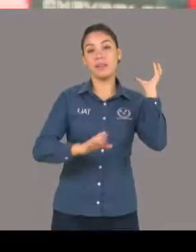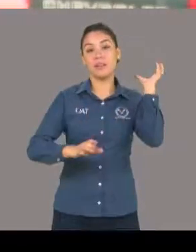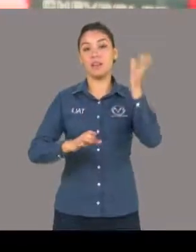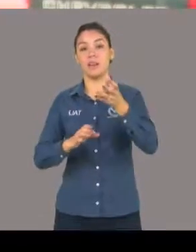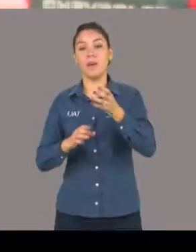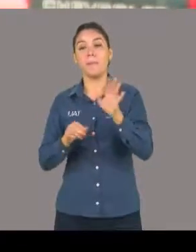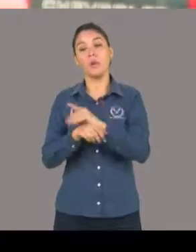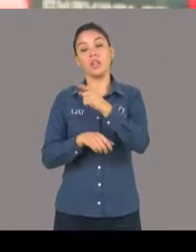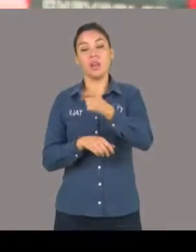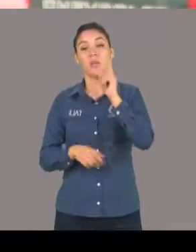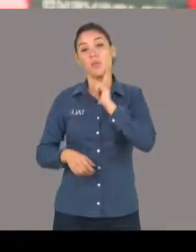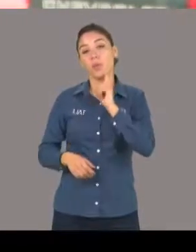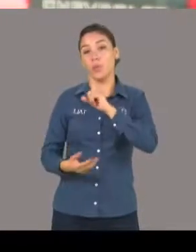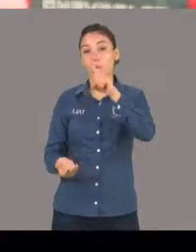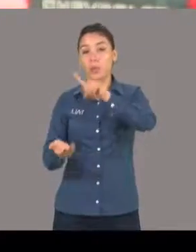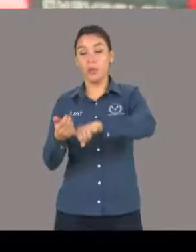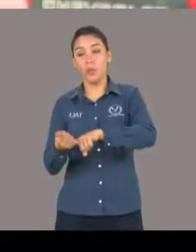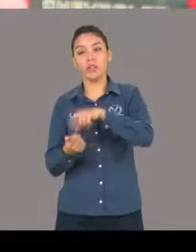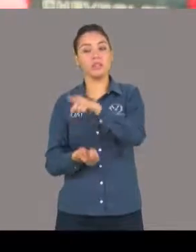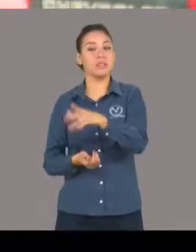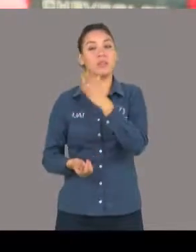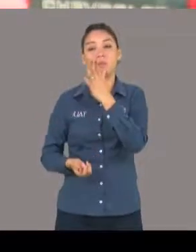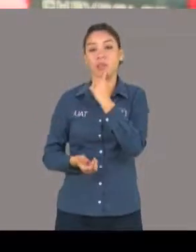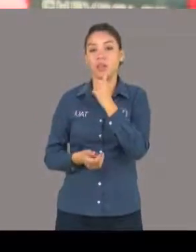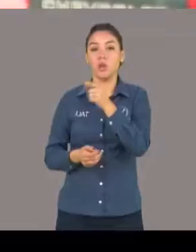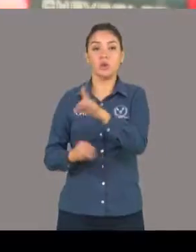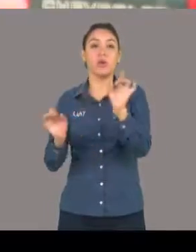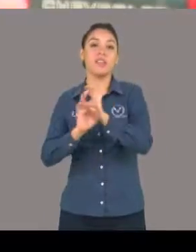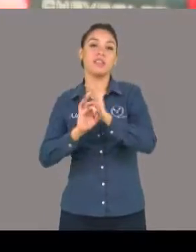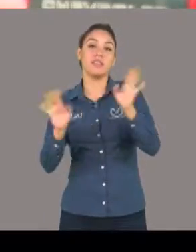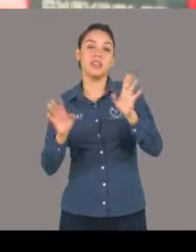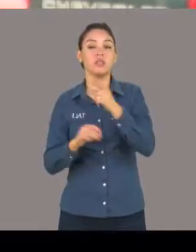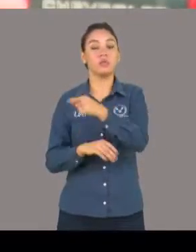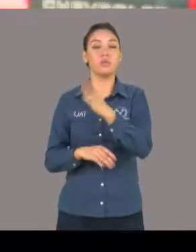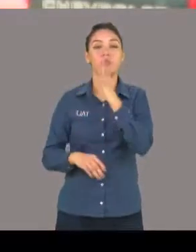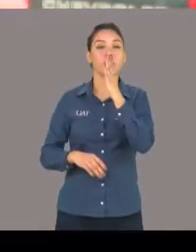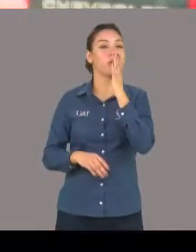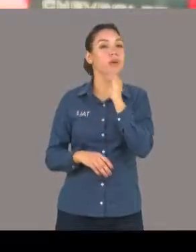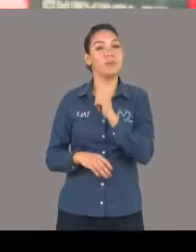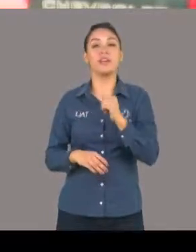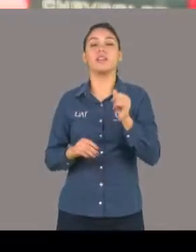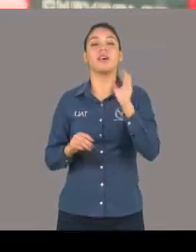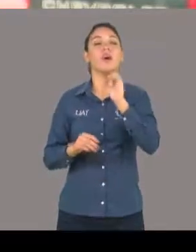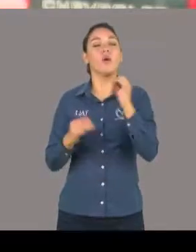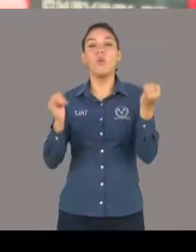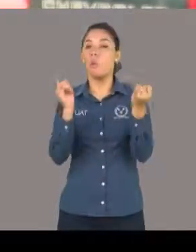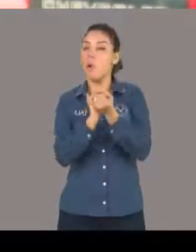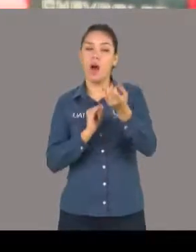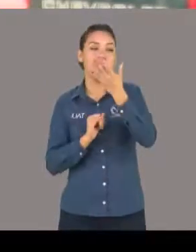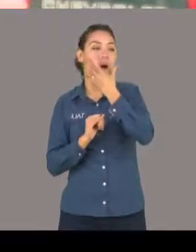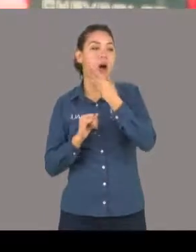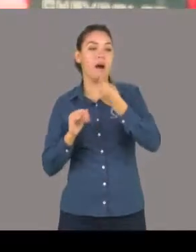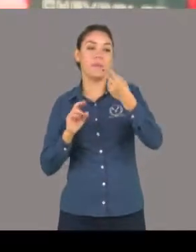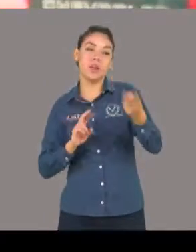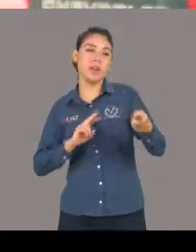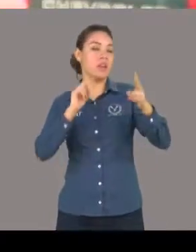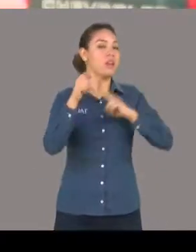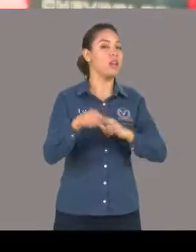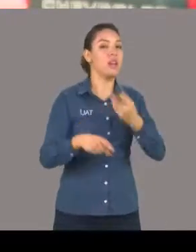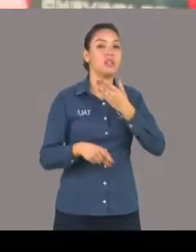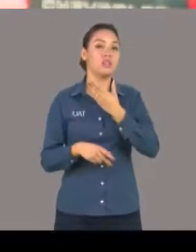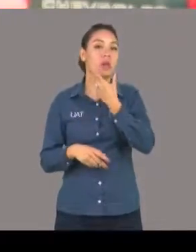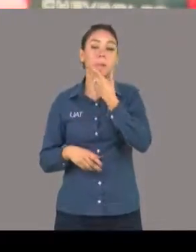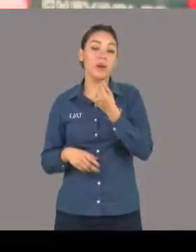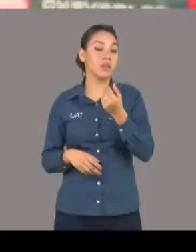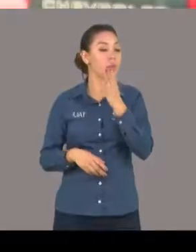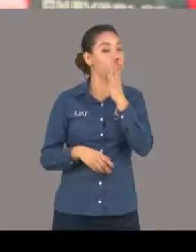fútbol americano equipado, porque es mujer, porque es delicada, porque no puede, igual el hombre que, por ejemplo,